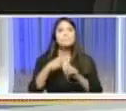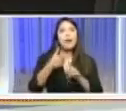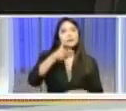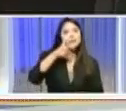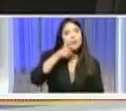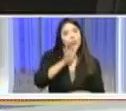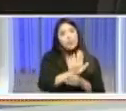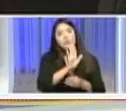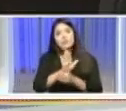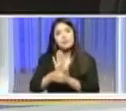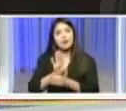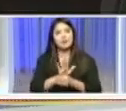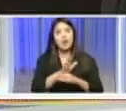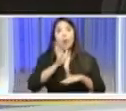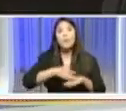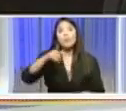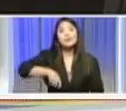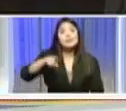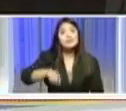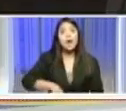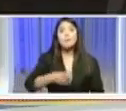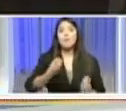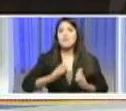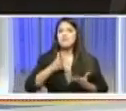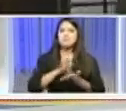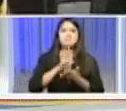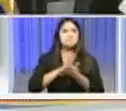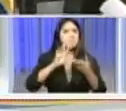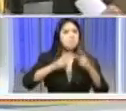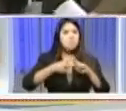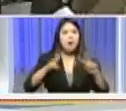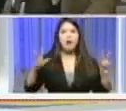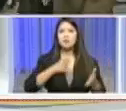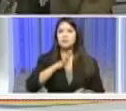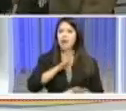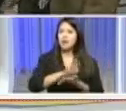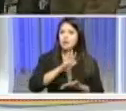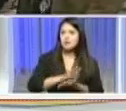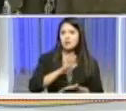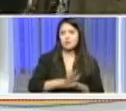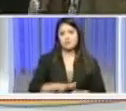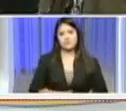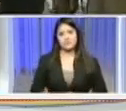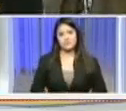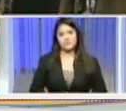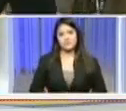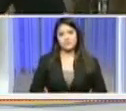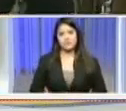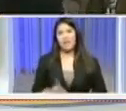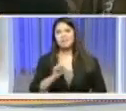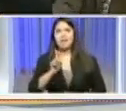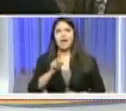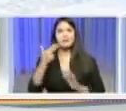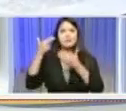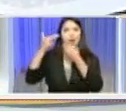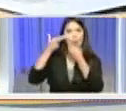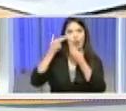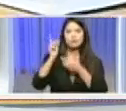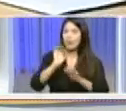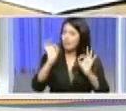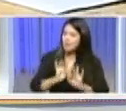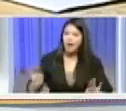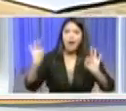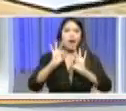seguridad, porque necesitamos vivir en paz, sin secuestro,